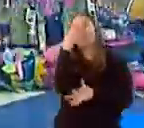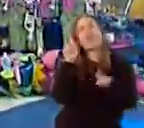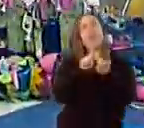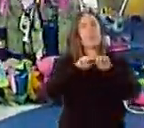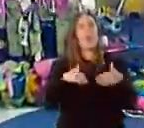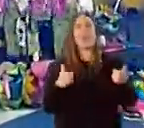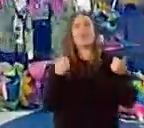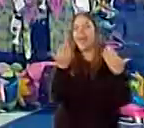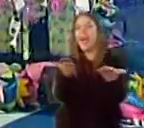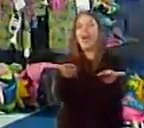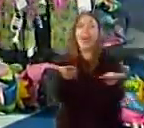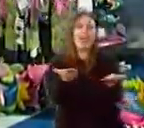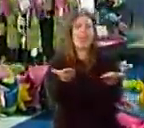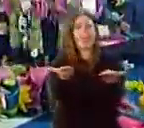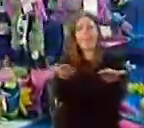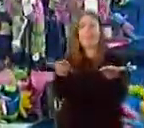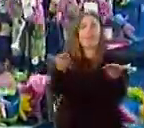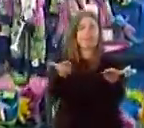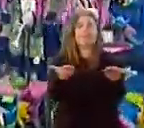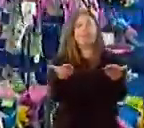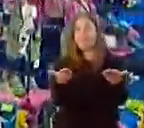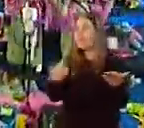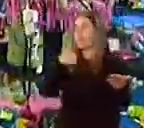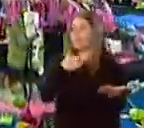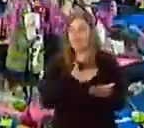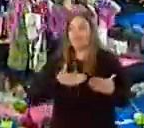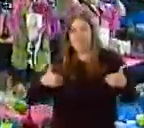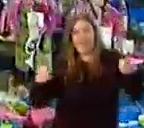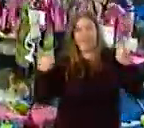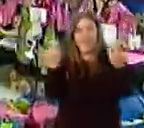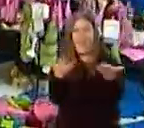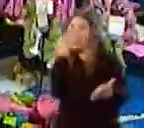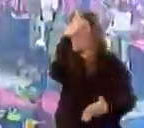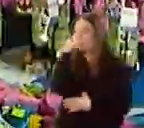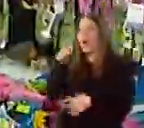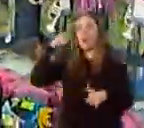y yo me lo regaló país